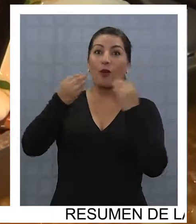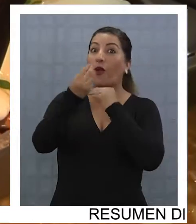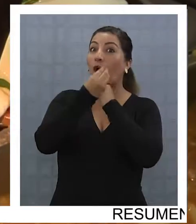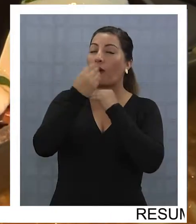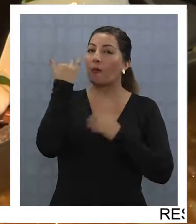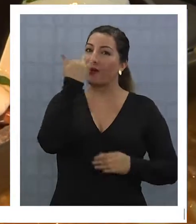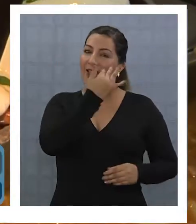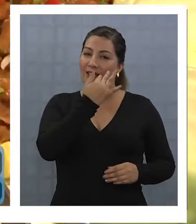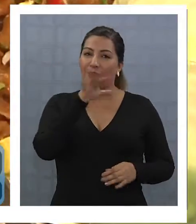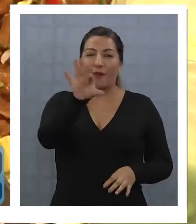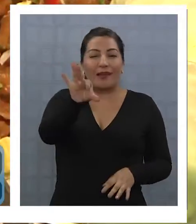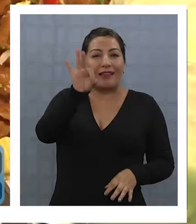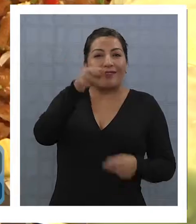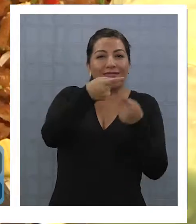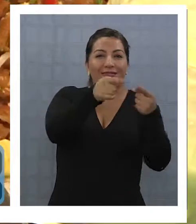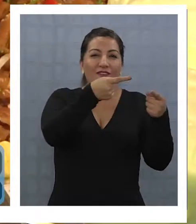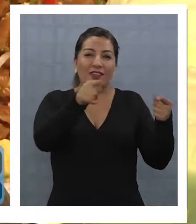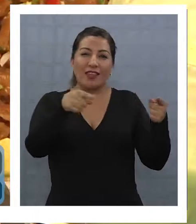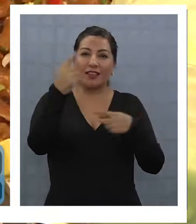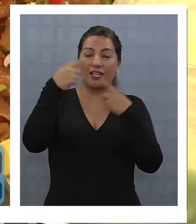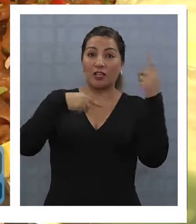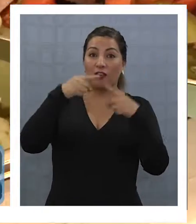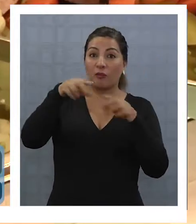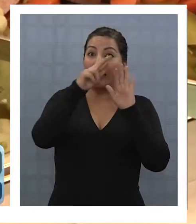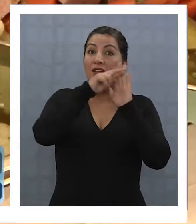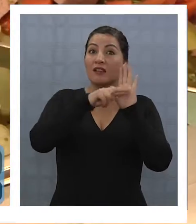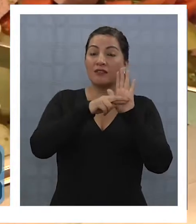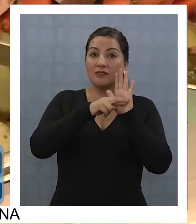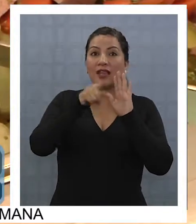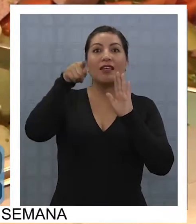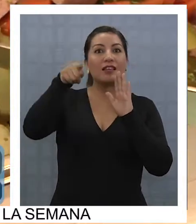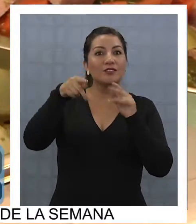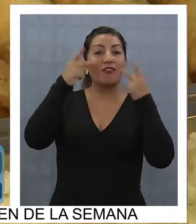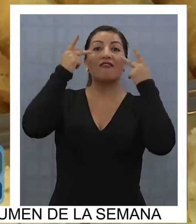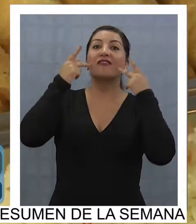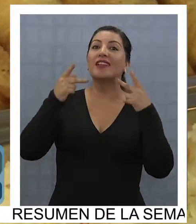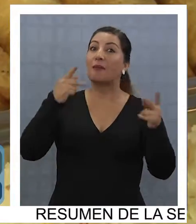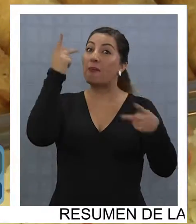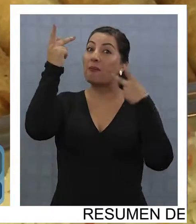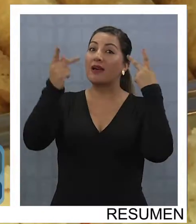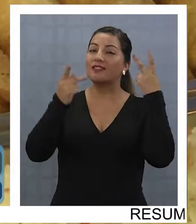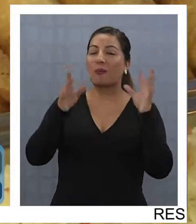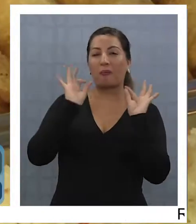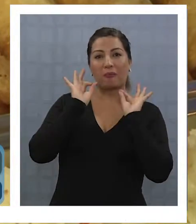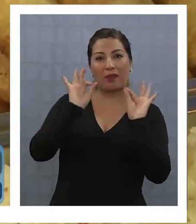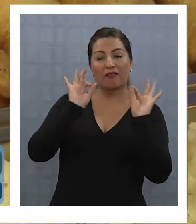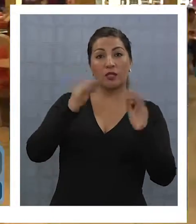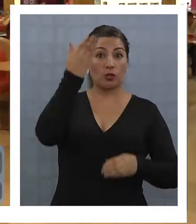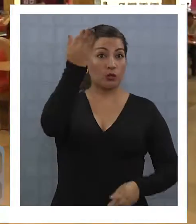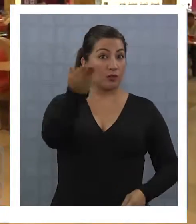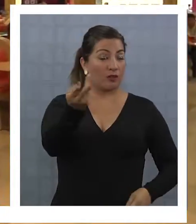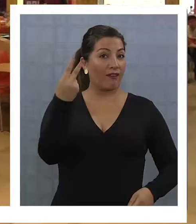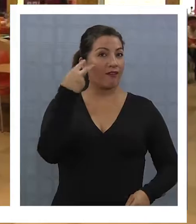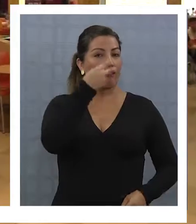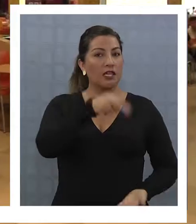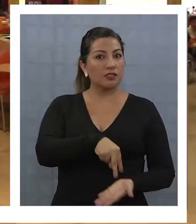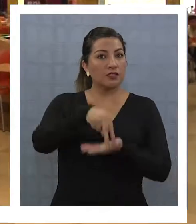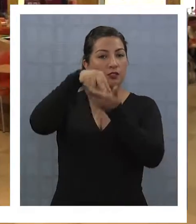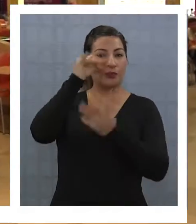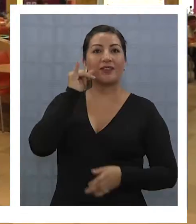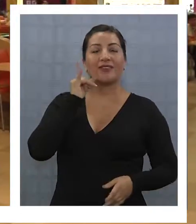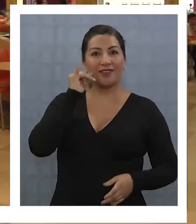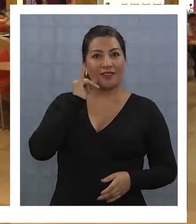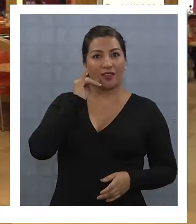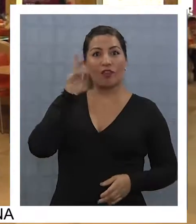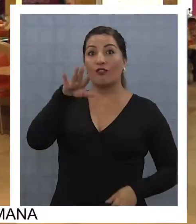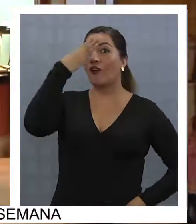elegir una amplia variedad de platillos y recetas, la salida parece ideal. Si usted visita Sofri en Iquique, no